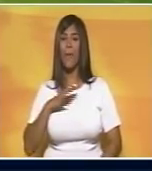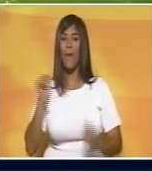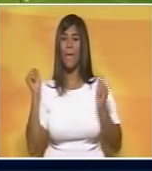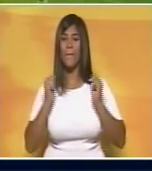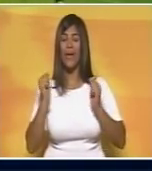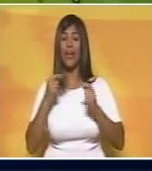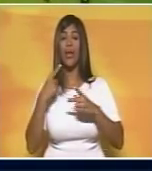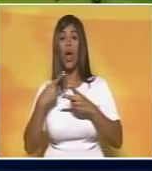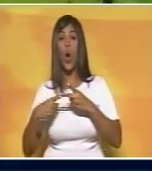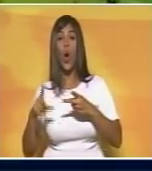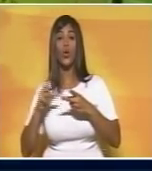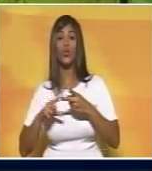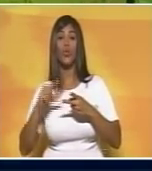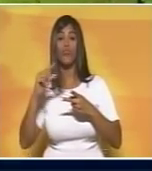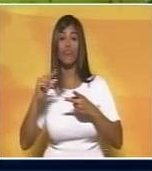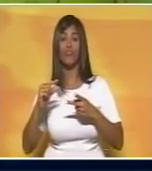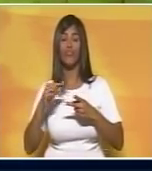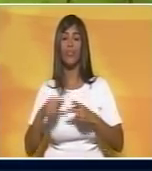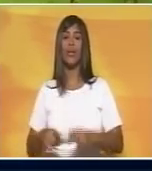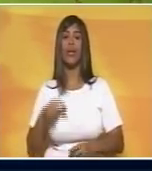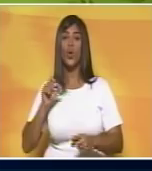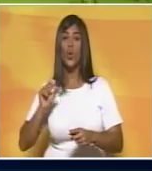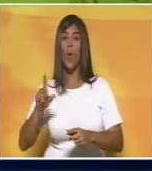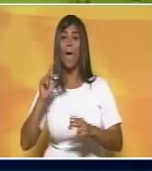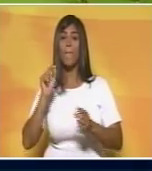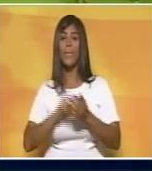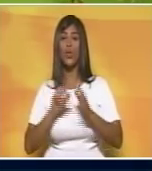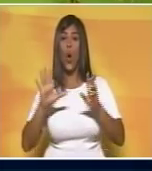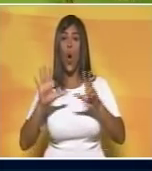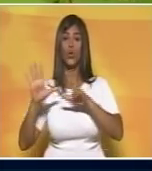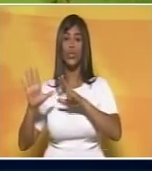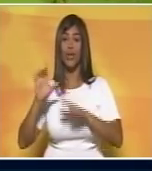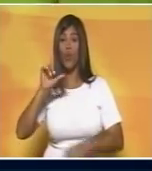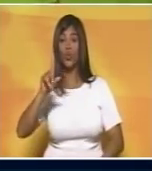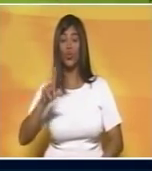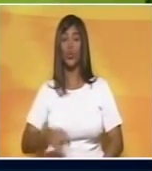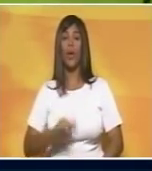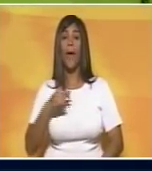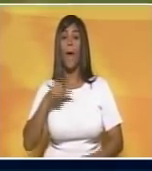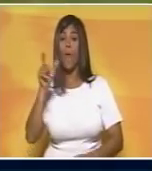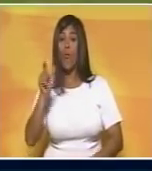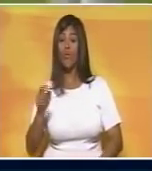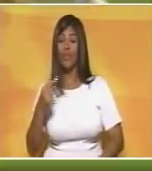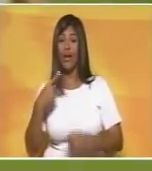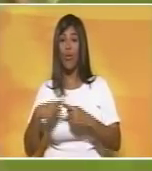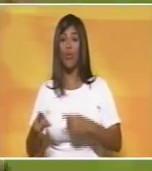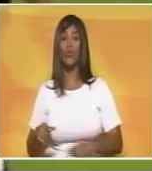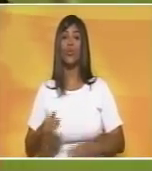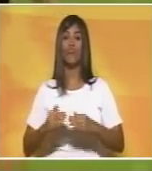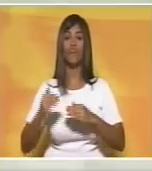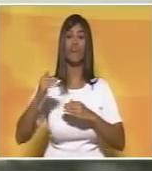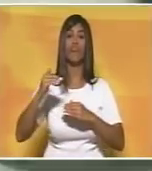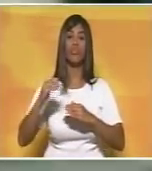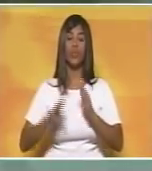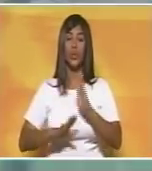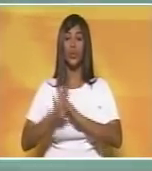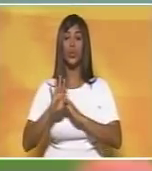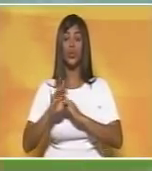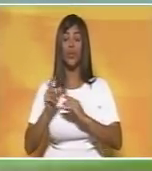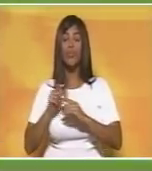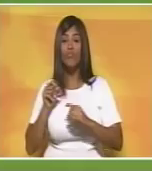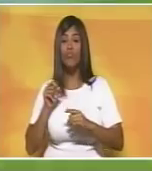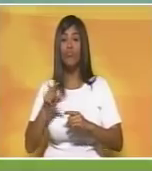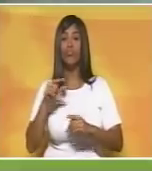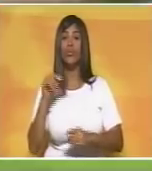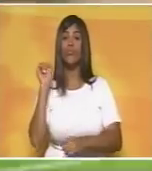que Franklin González descontó por el Granate al 81. Mineros de Guayana, por su parte, avanzó tras superar en penales